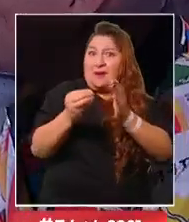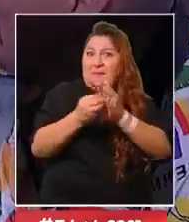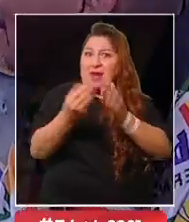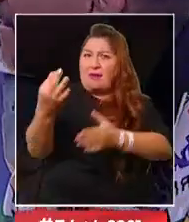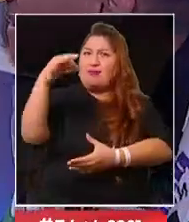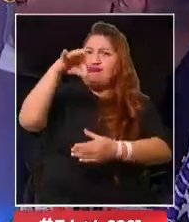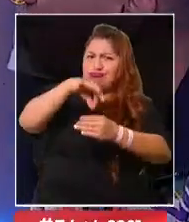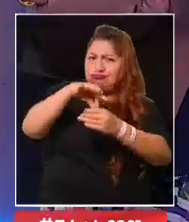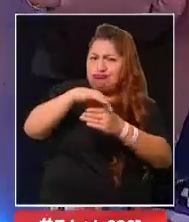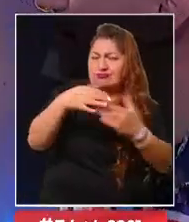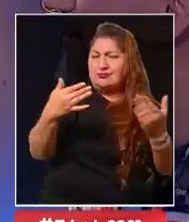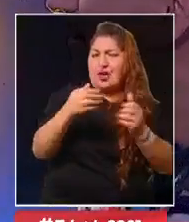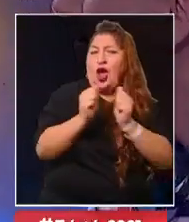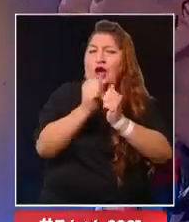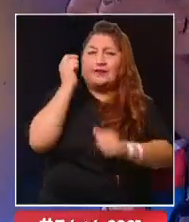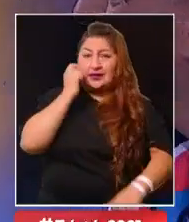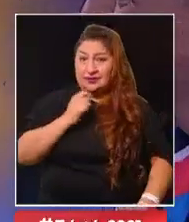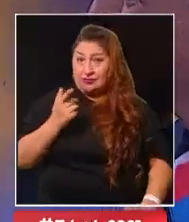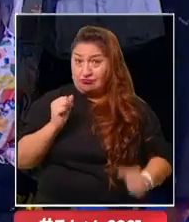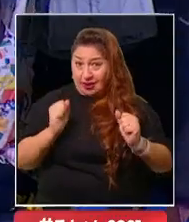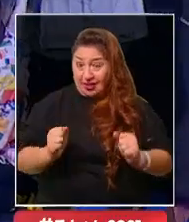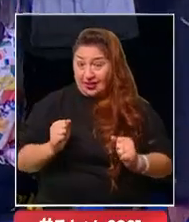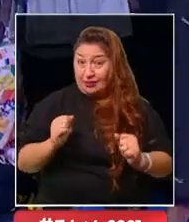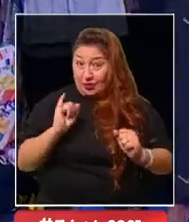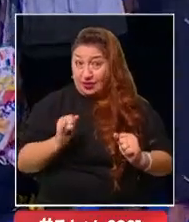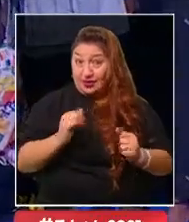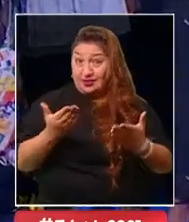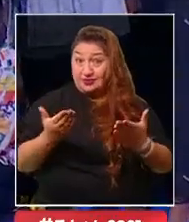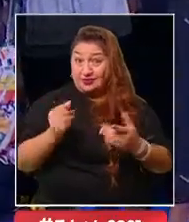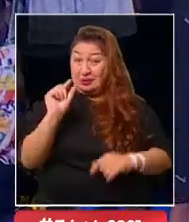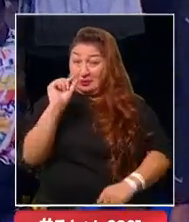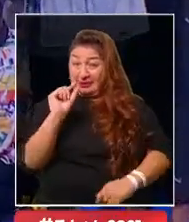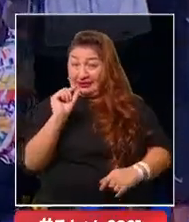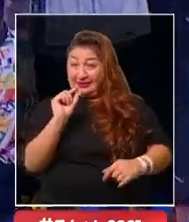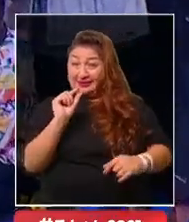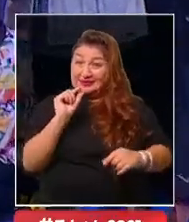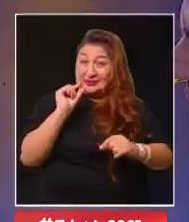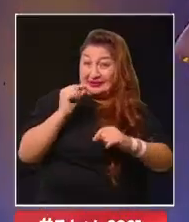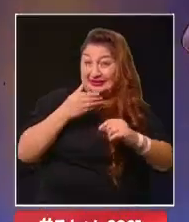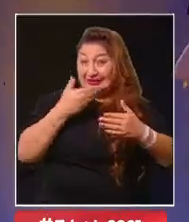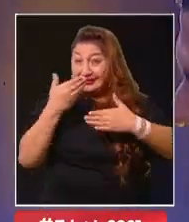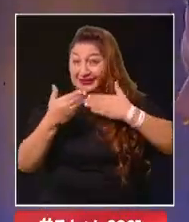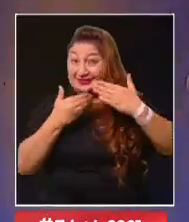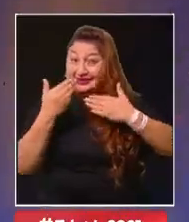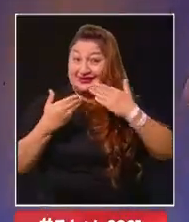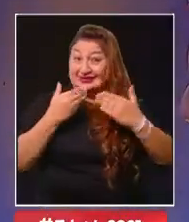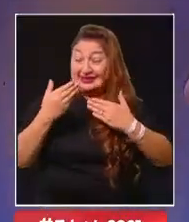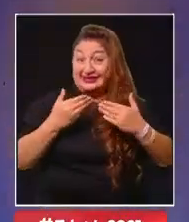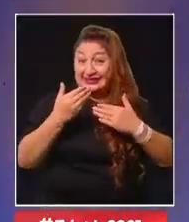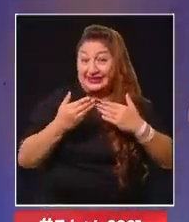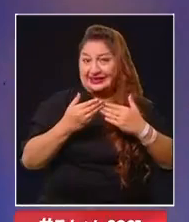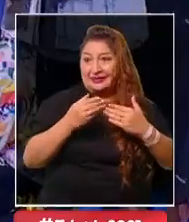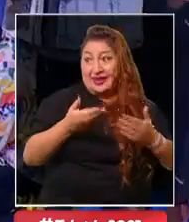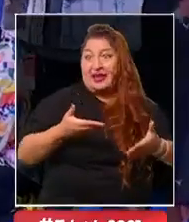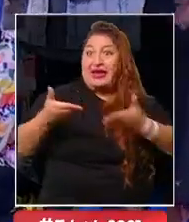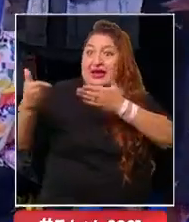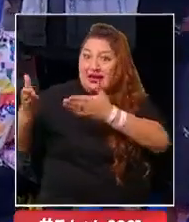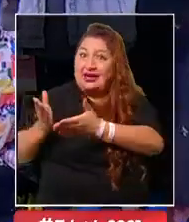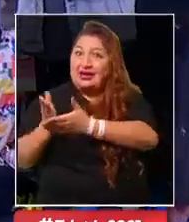no? ¿Puedes hacerla? Y le manda el pase a él. Una pequeña rapeada, dándole el pase a Marisco. Dando el paso a Don